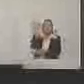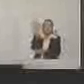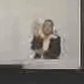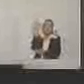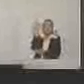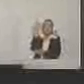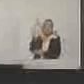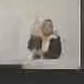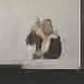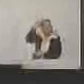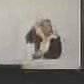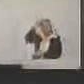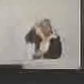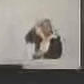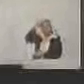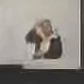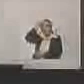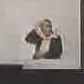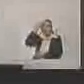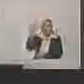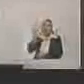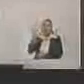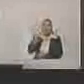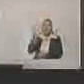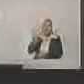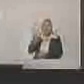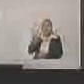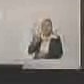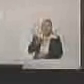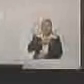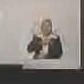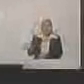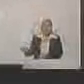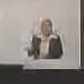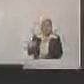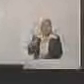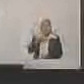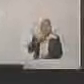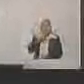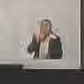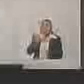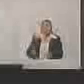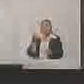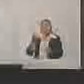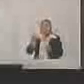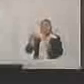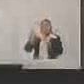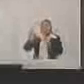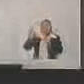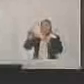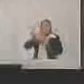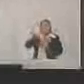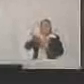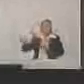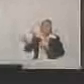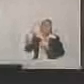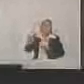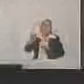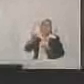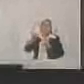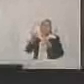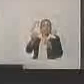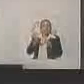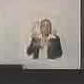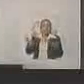que la magia es importante. La magia es el poder, la capacidad de transformar las cosas. Y en este tenor,